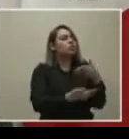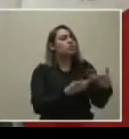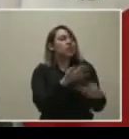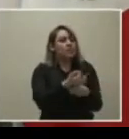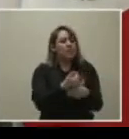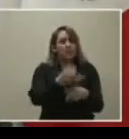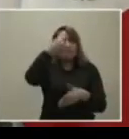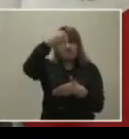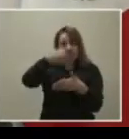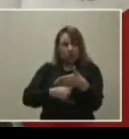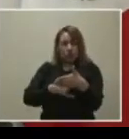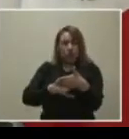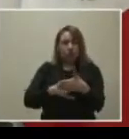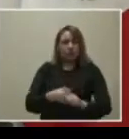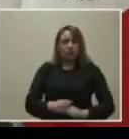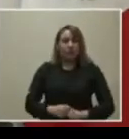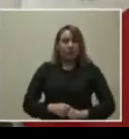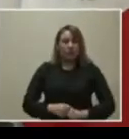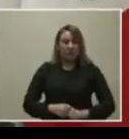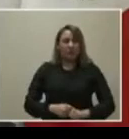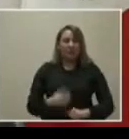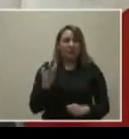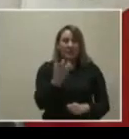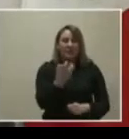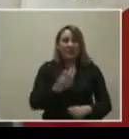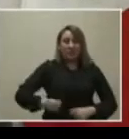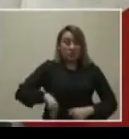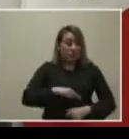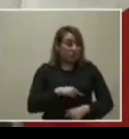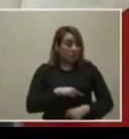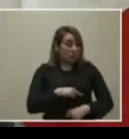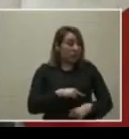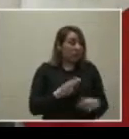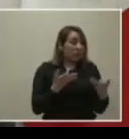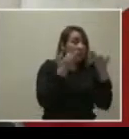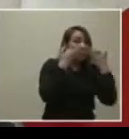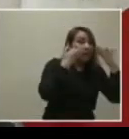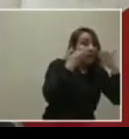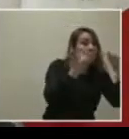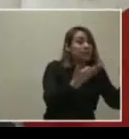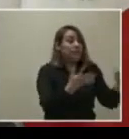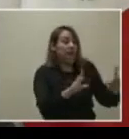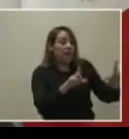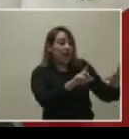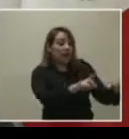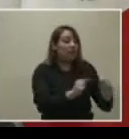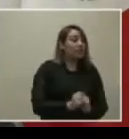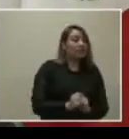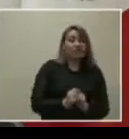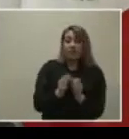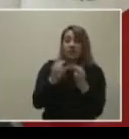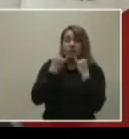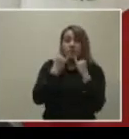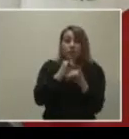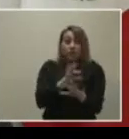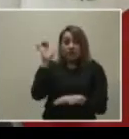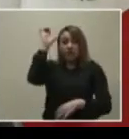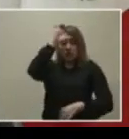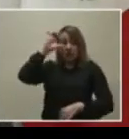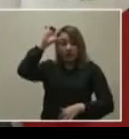desde los trabajos iniciales con respecto de alguna evidencia, lo contrario, en lugar de los hechos, o algún dato técnico, científico, de laboratorio